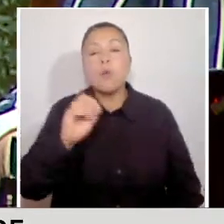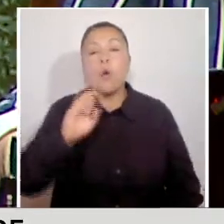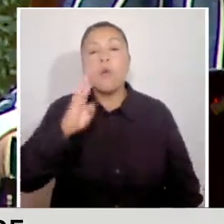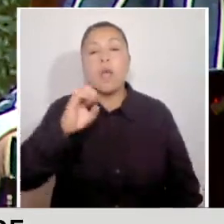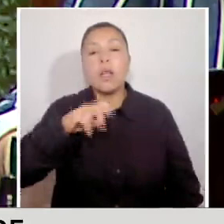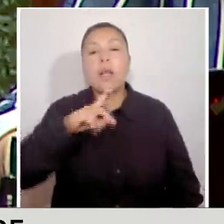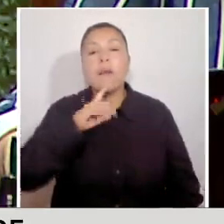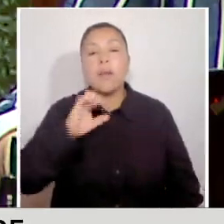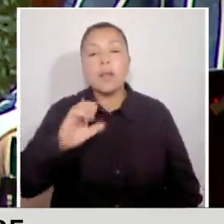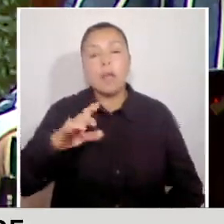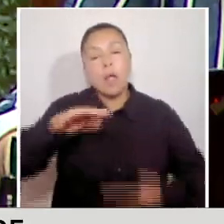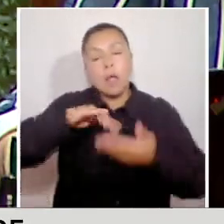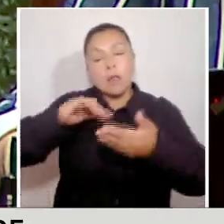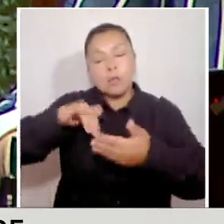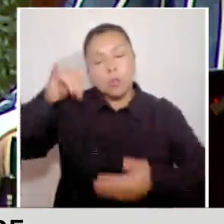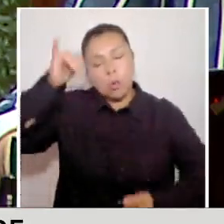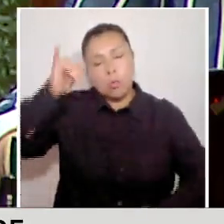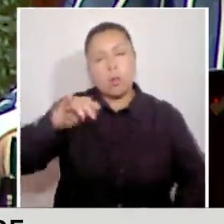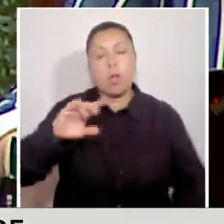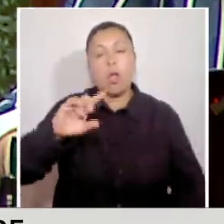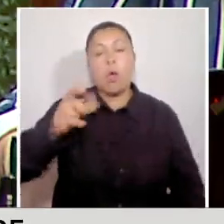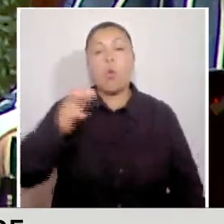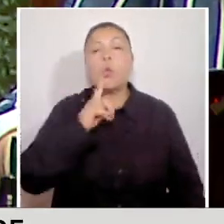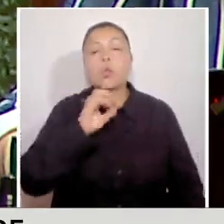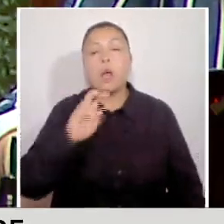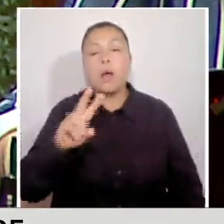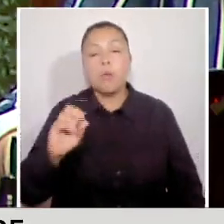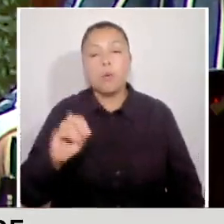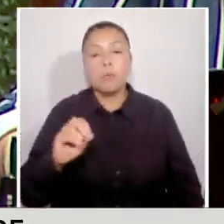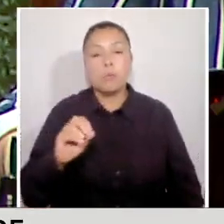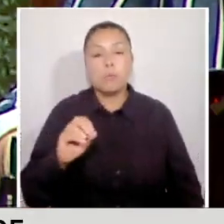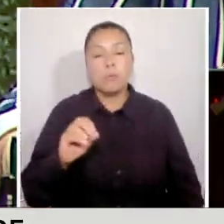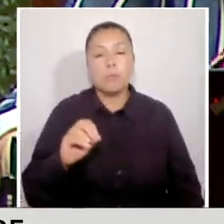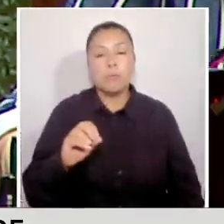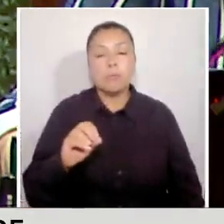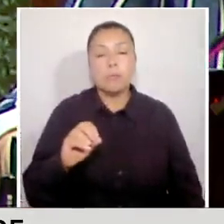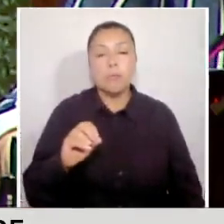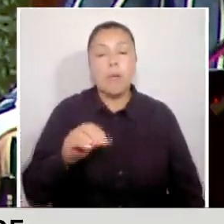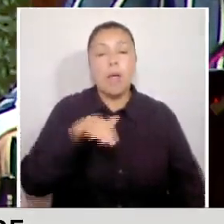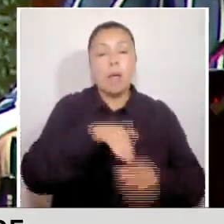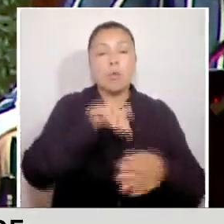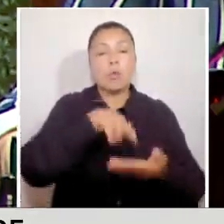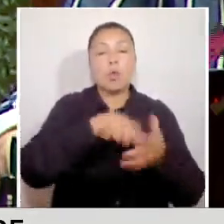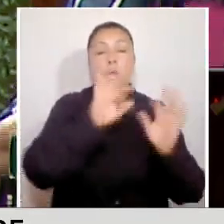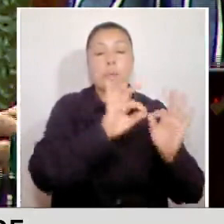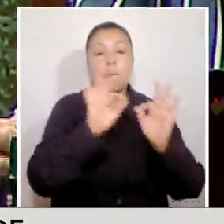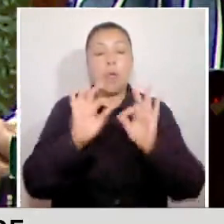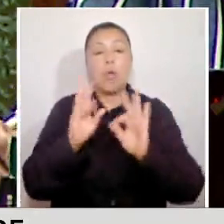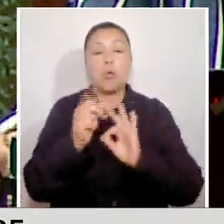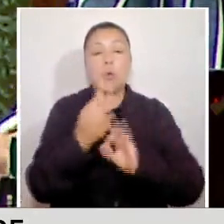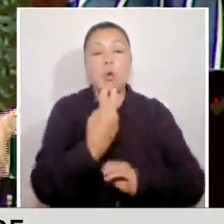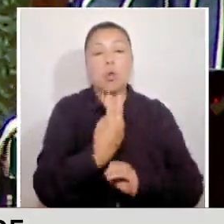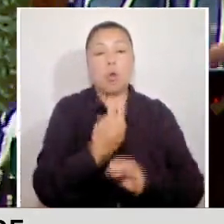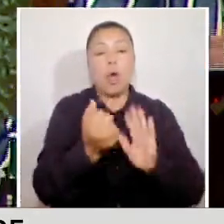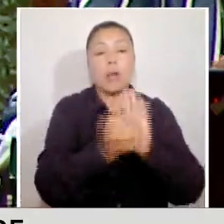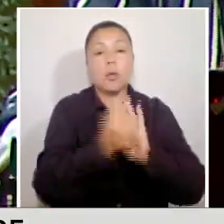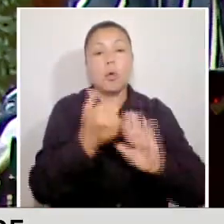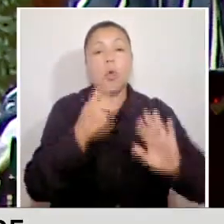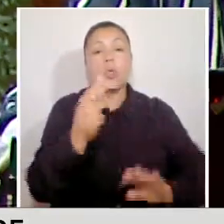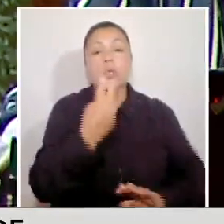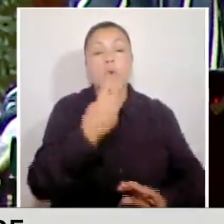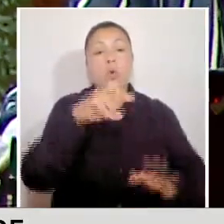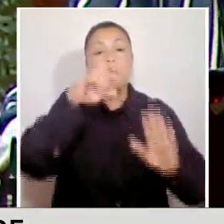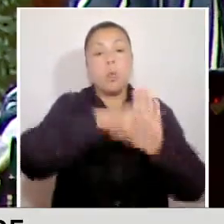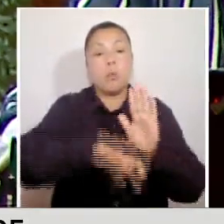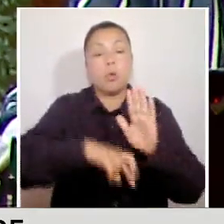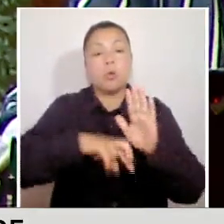Disculpe Don Gustavo se en votación particular el numeral do del artículo segundo del proyecto en